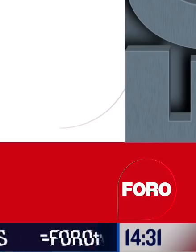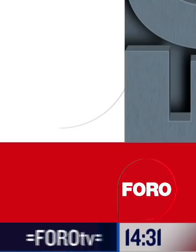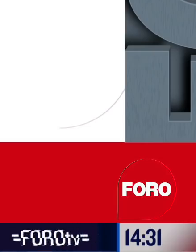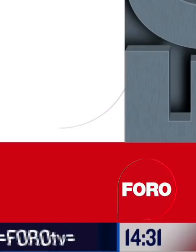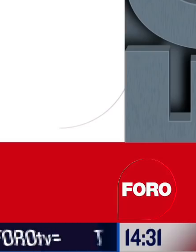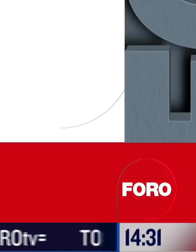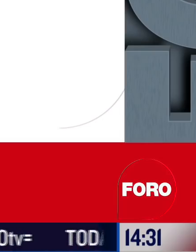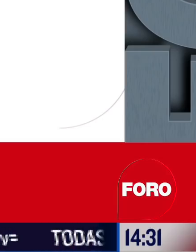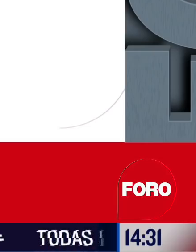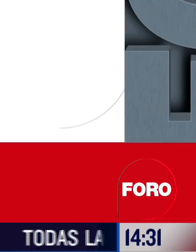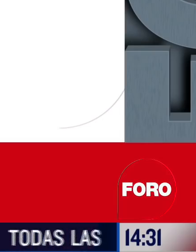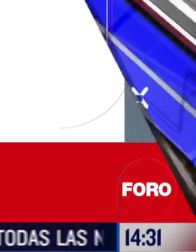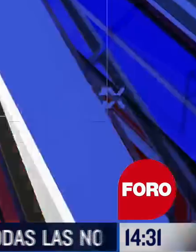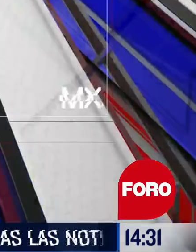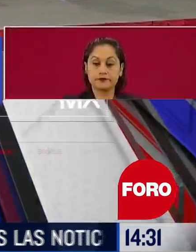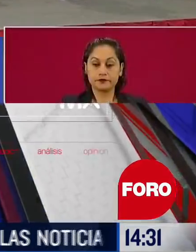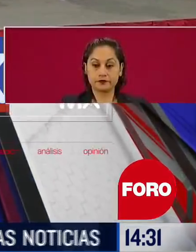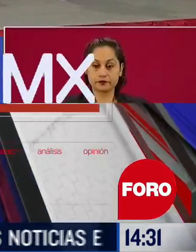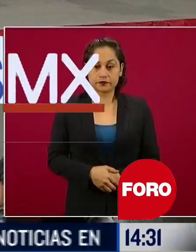a distancia.